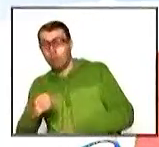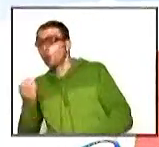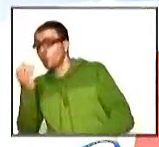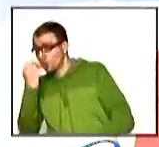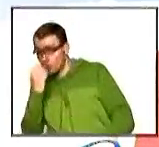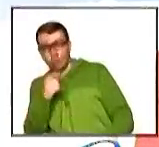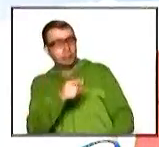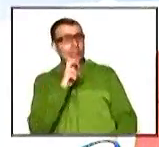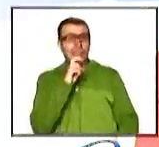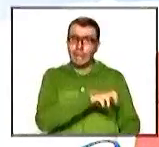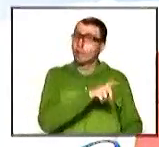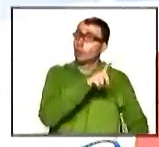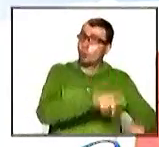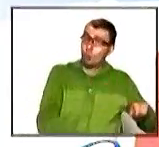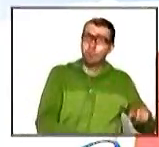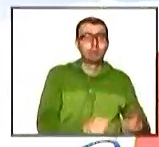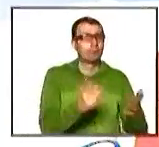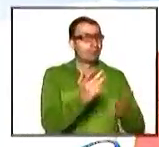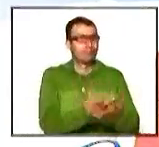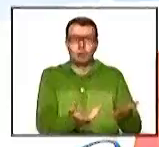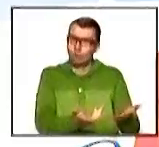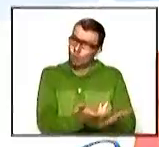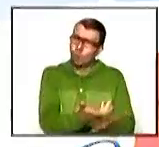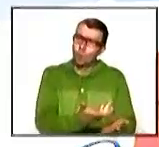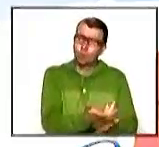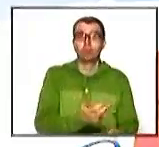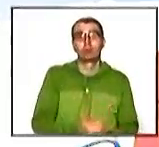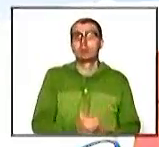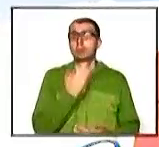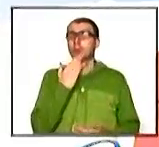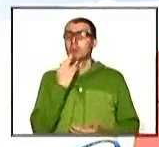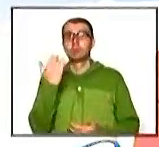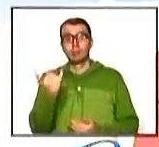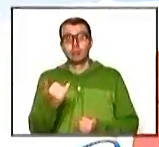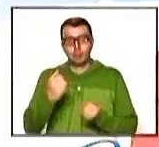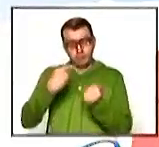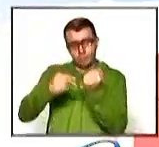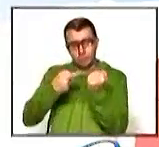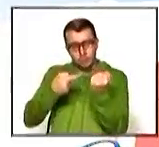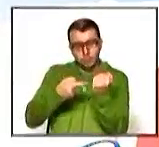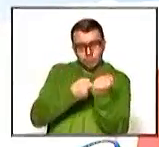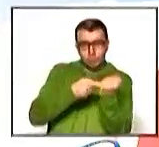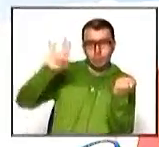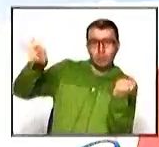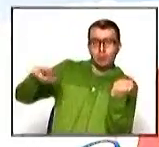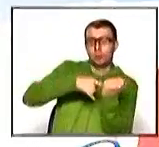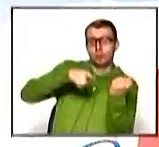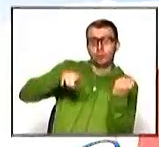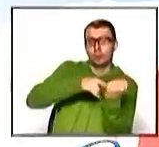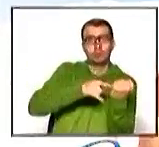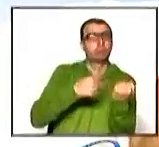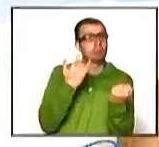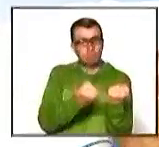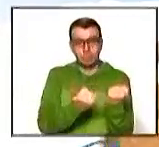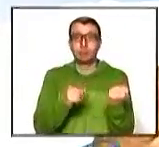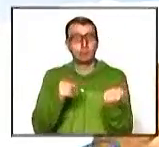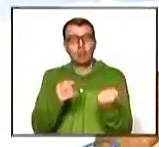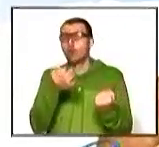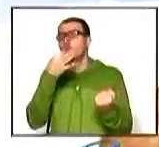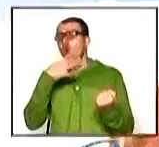animales, se les hace el enema de café, se les da el desintol, paciente entra limpio al quirófano, ¿no?